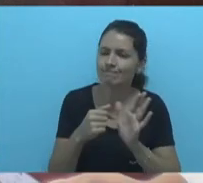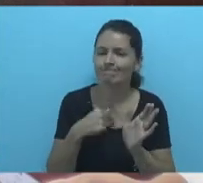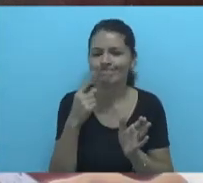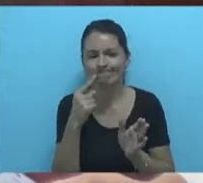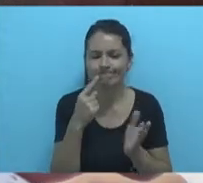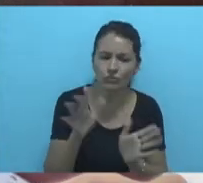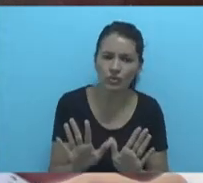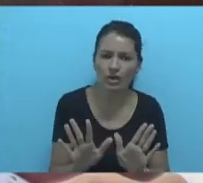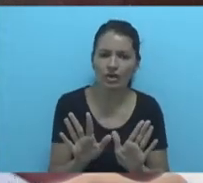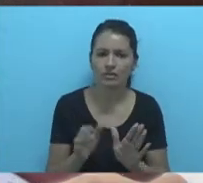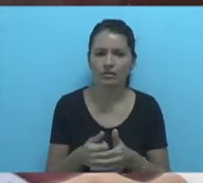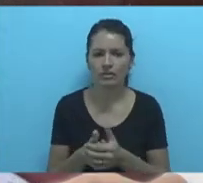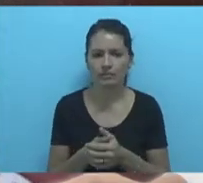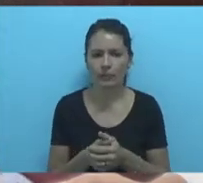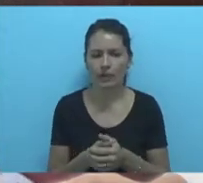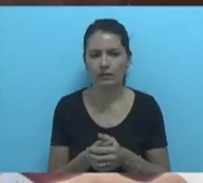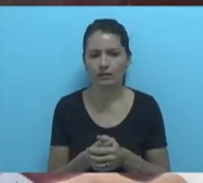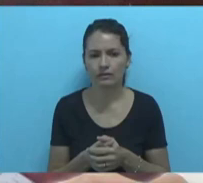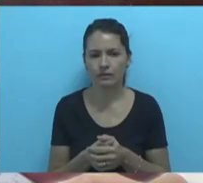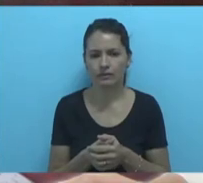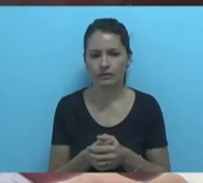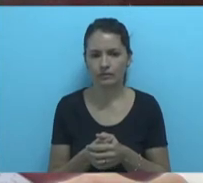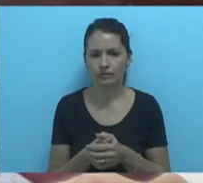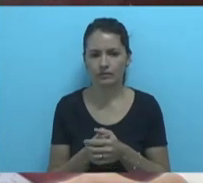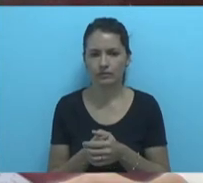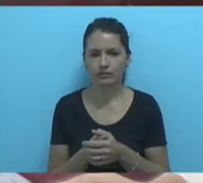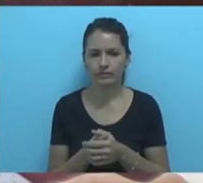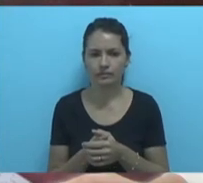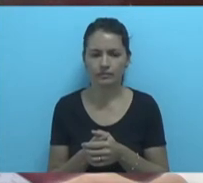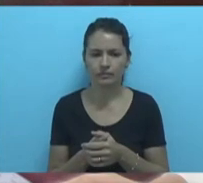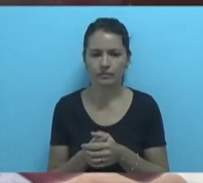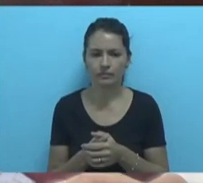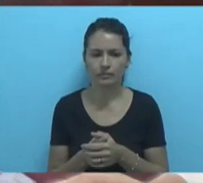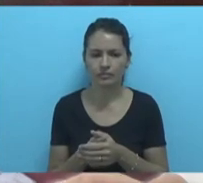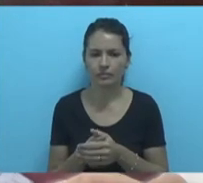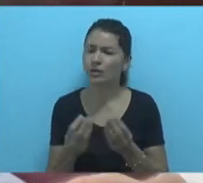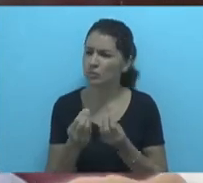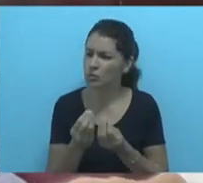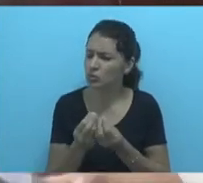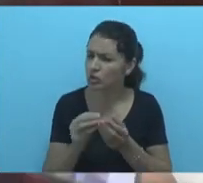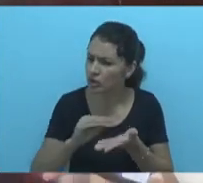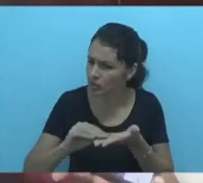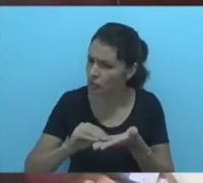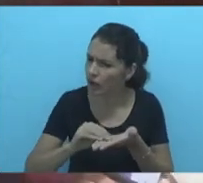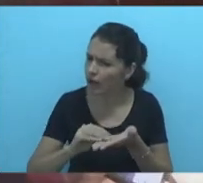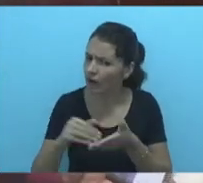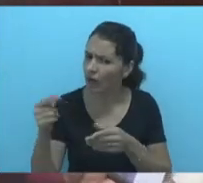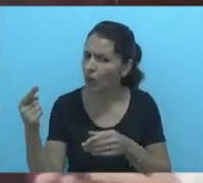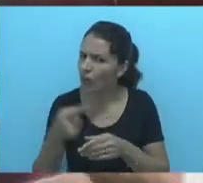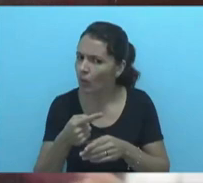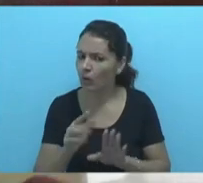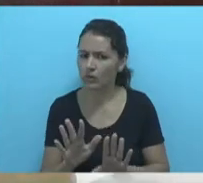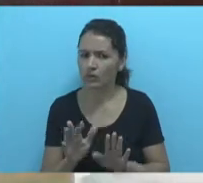diputados. Recuerdo quiénes estaban o estuvieron en contra, pero esto fue antes por